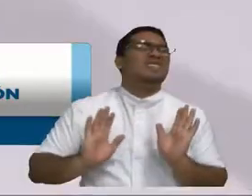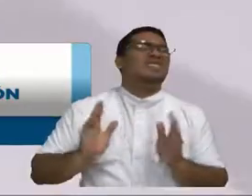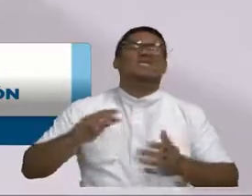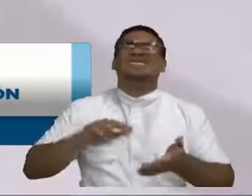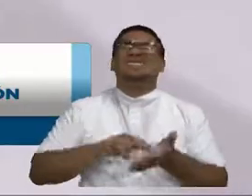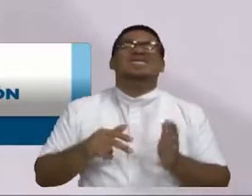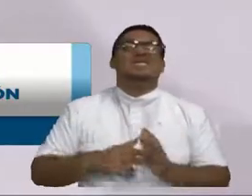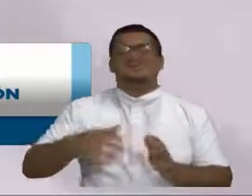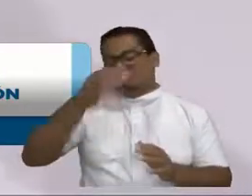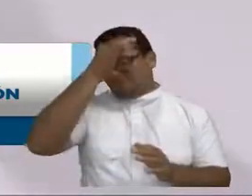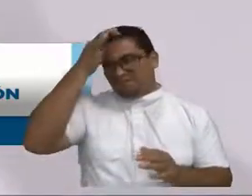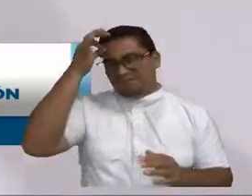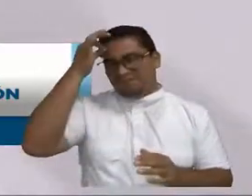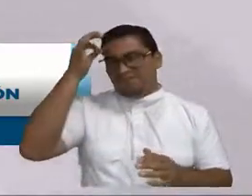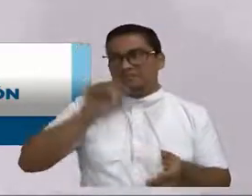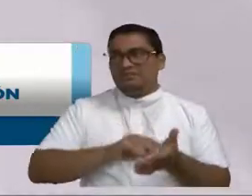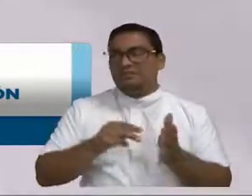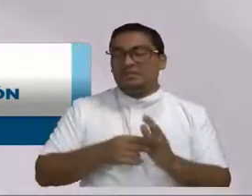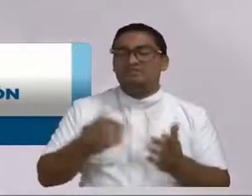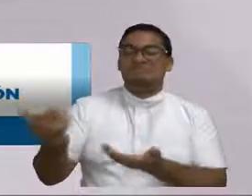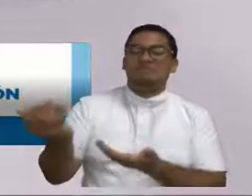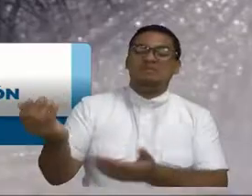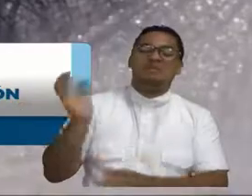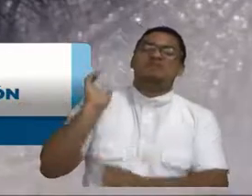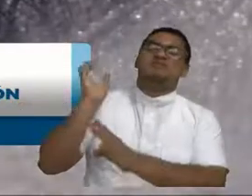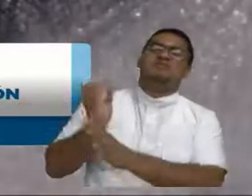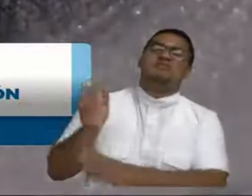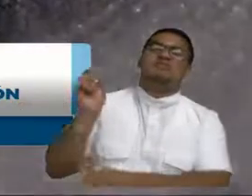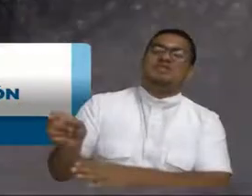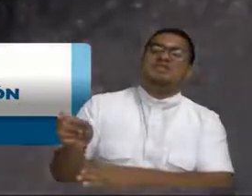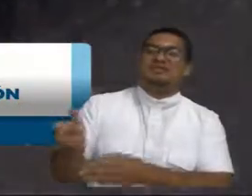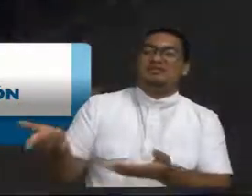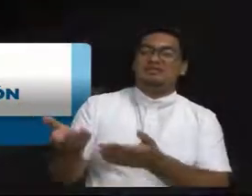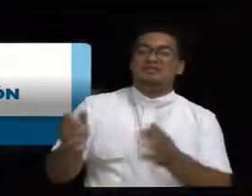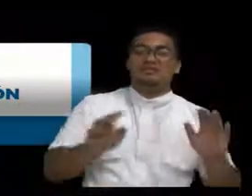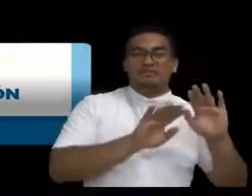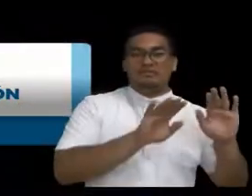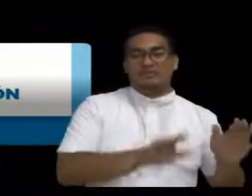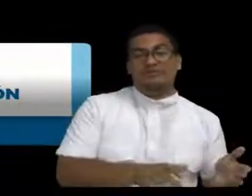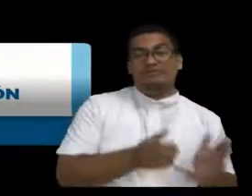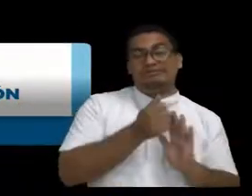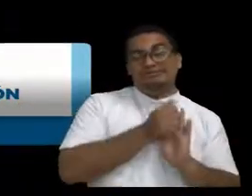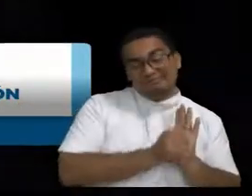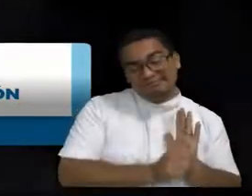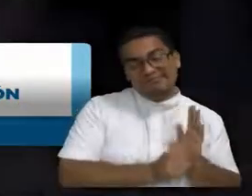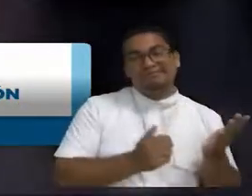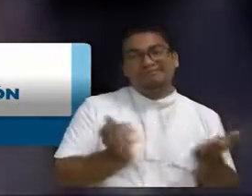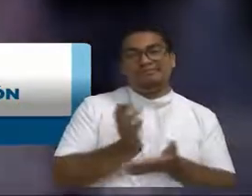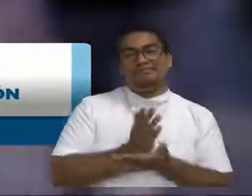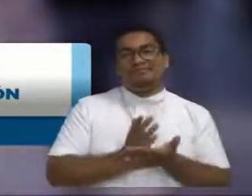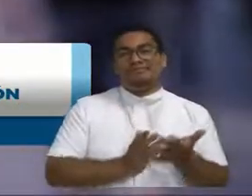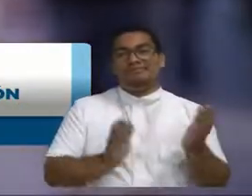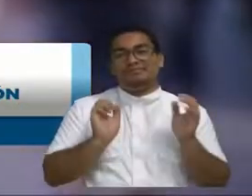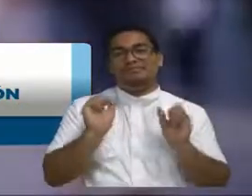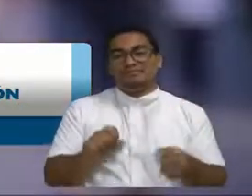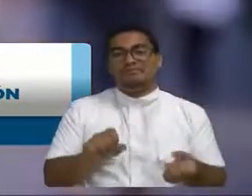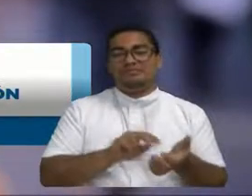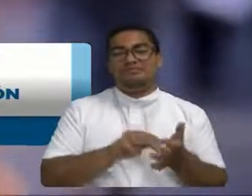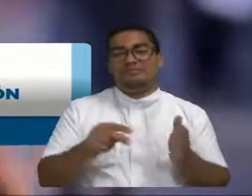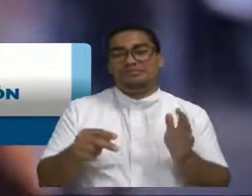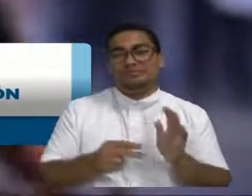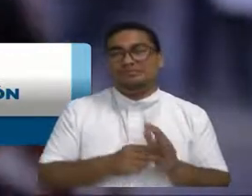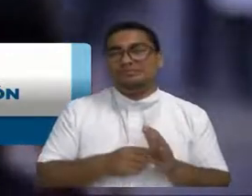carga, y que el bebé tiene culpa de que ella esté en esa situación. Esto puede ser indicio de una depresión que